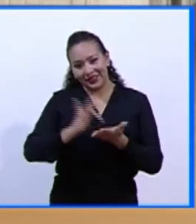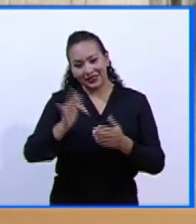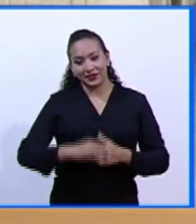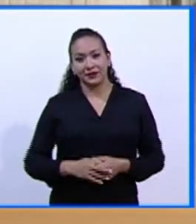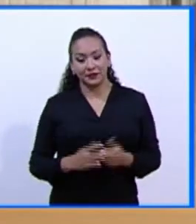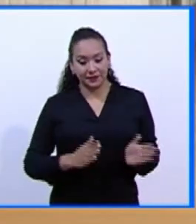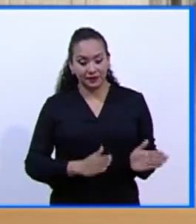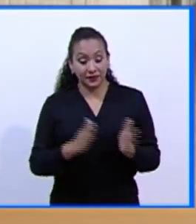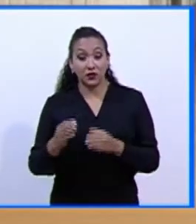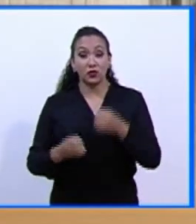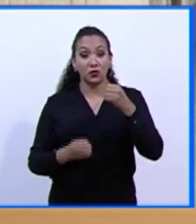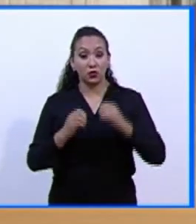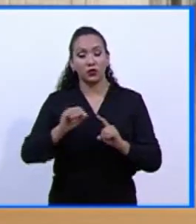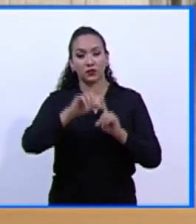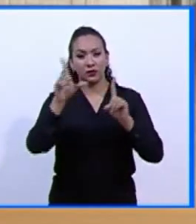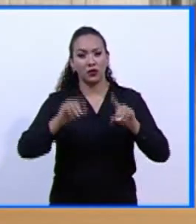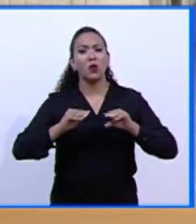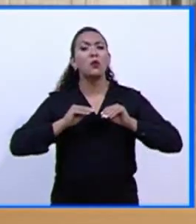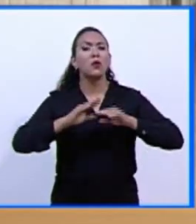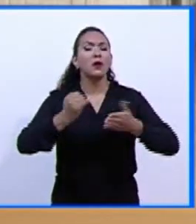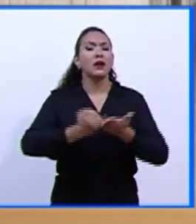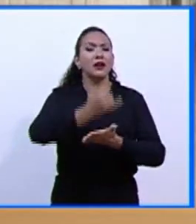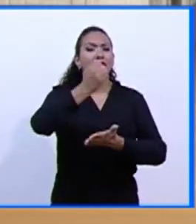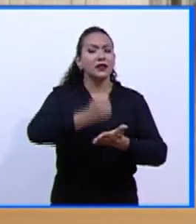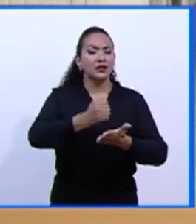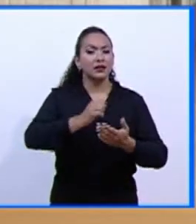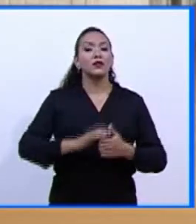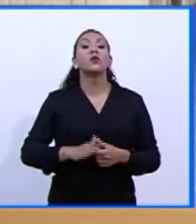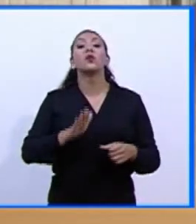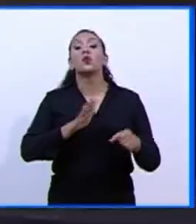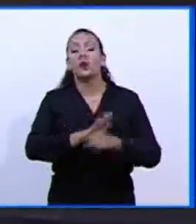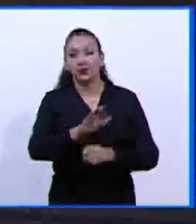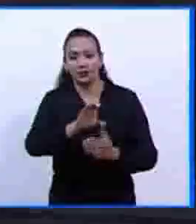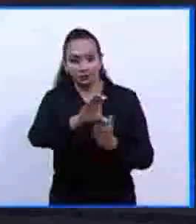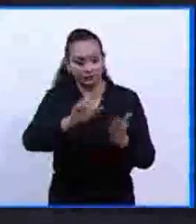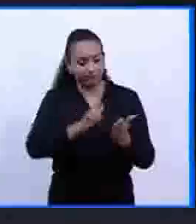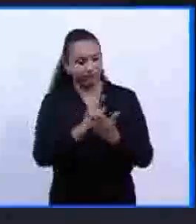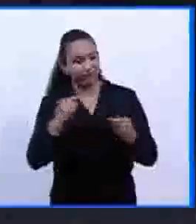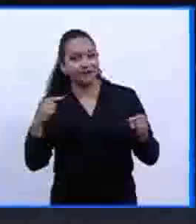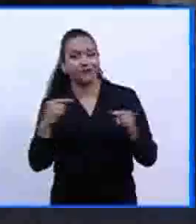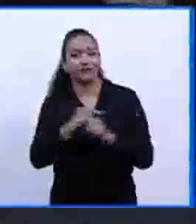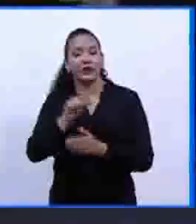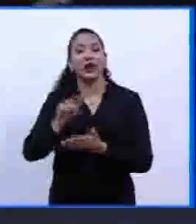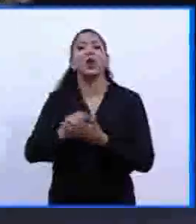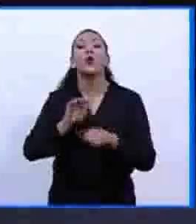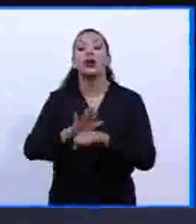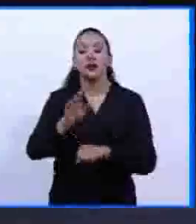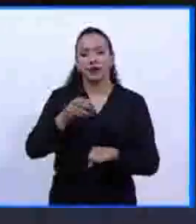La Suprema Corte publicó la sentencia del Pleno en la acción de inconstitucionalidad